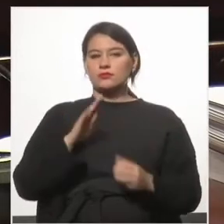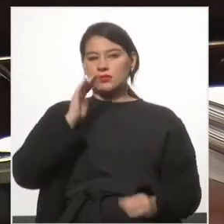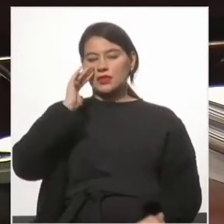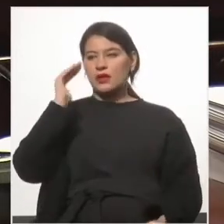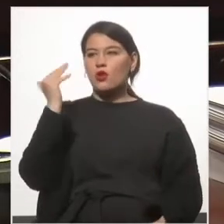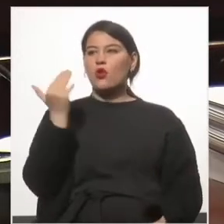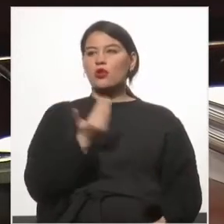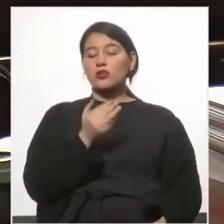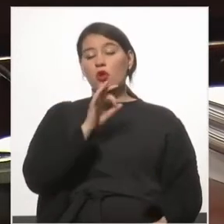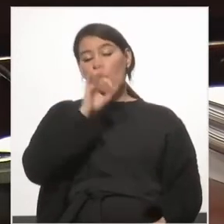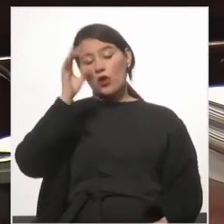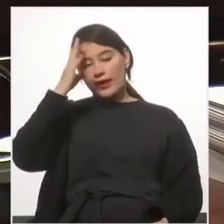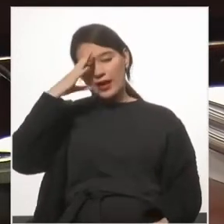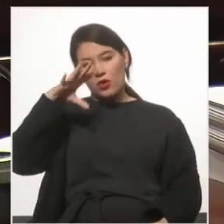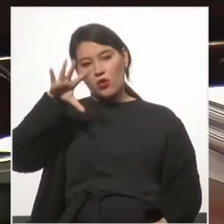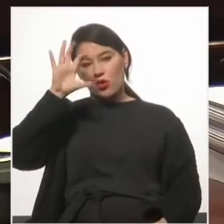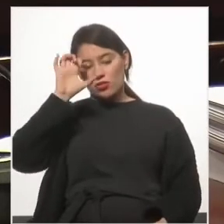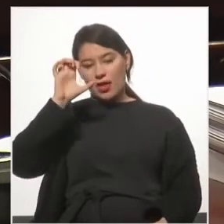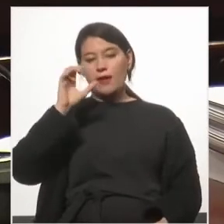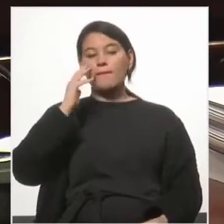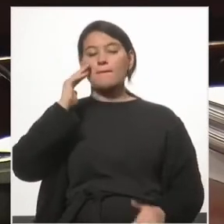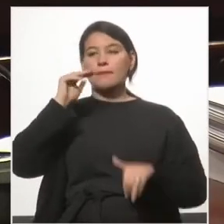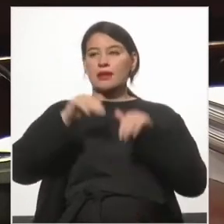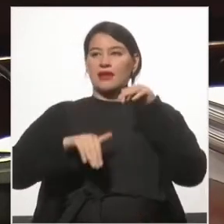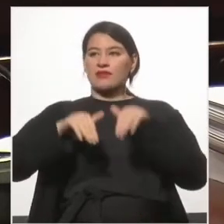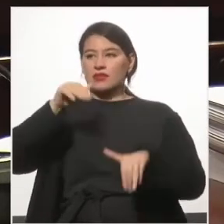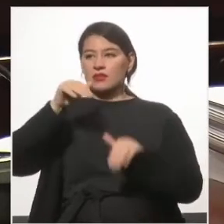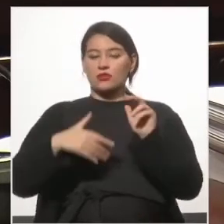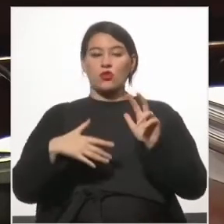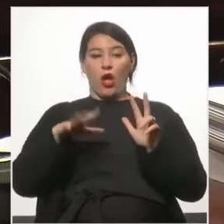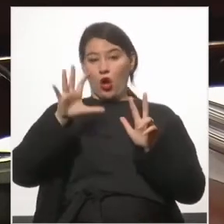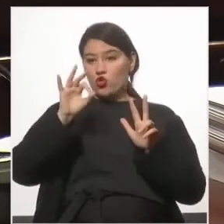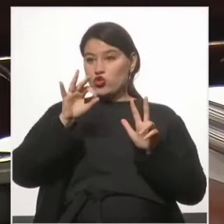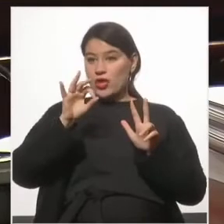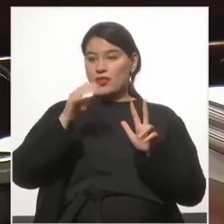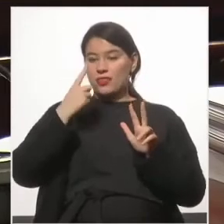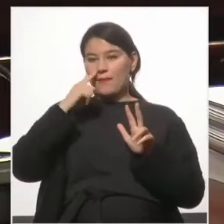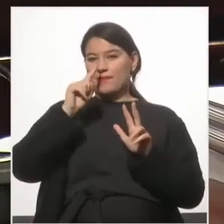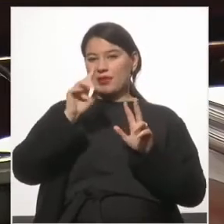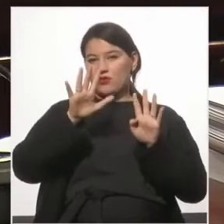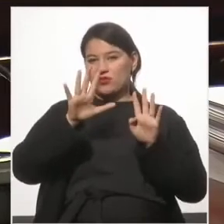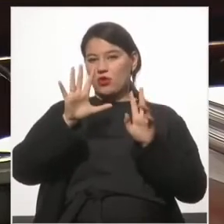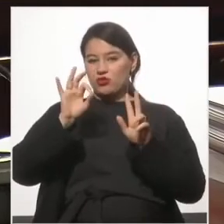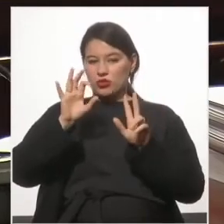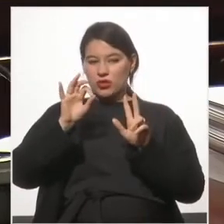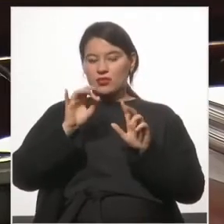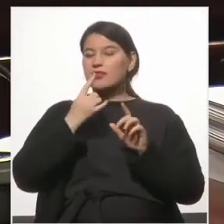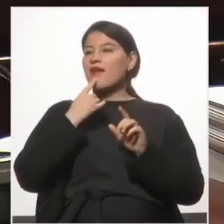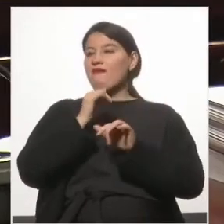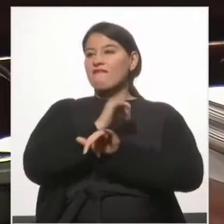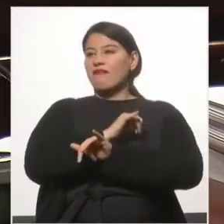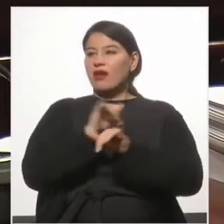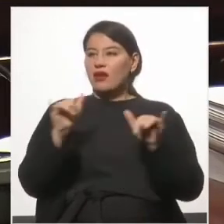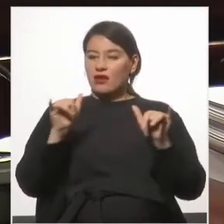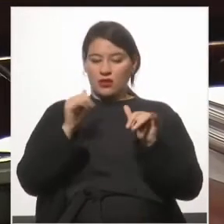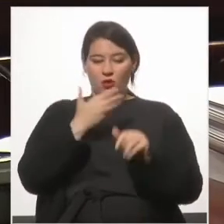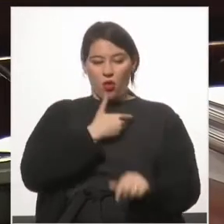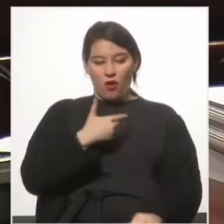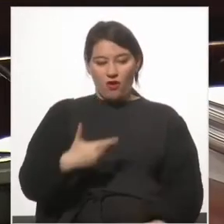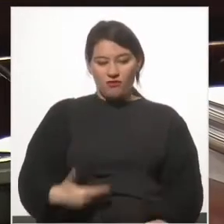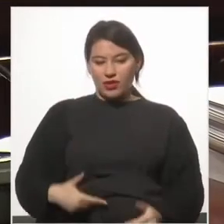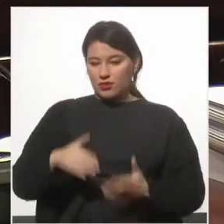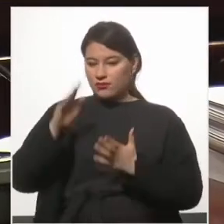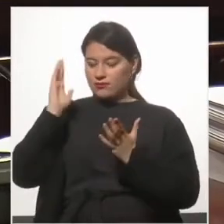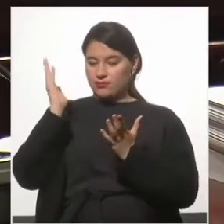reconocer o recordar también el plebiscito del 80 que marcó el fin del gobierno de